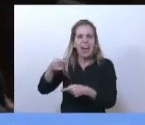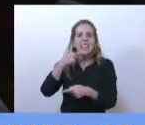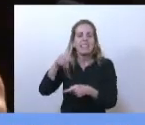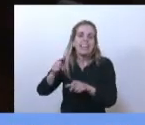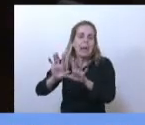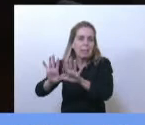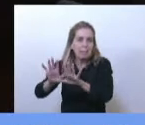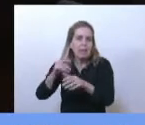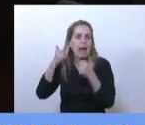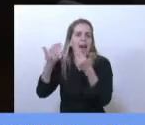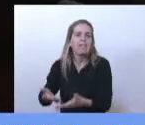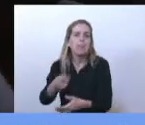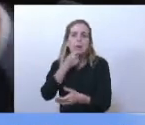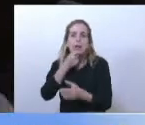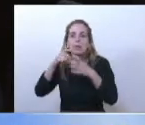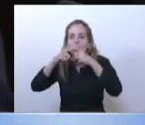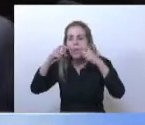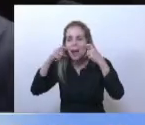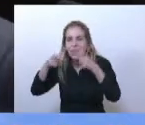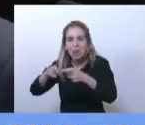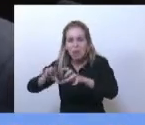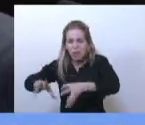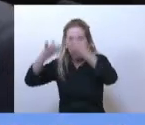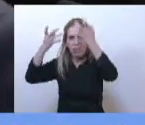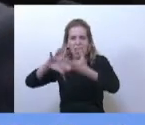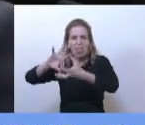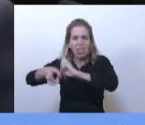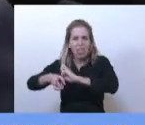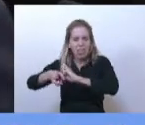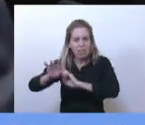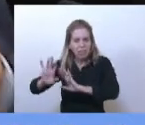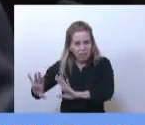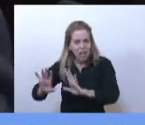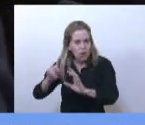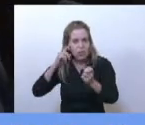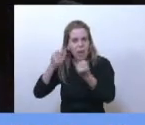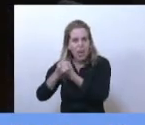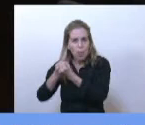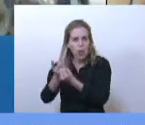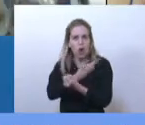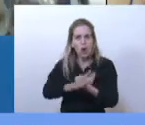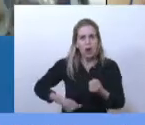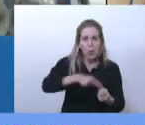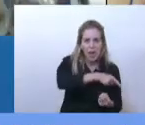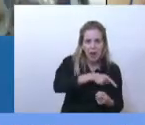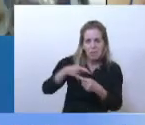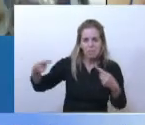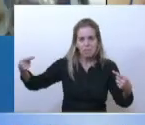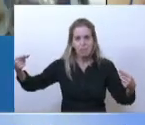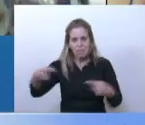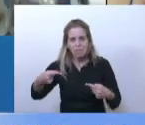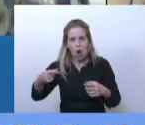barbijos que agitaban la desobediencia de baja civil frente a las medidas que dictaba el estado